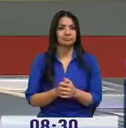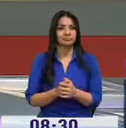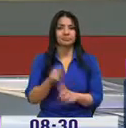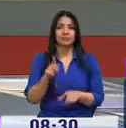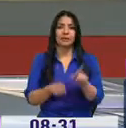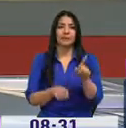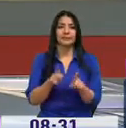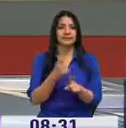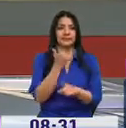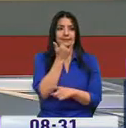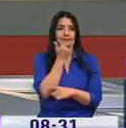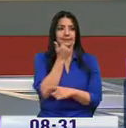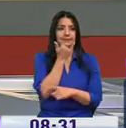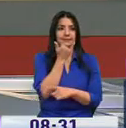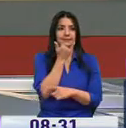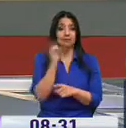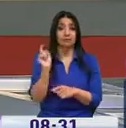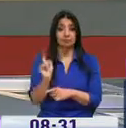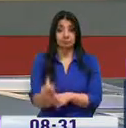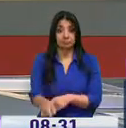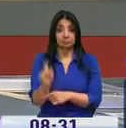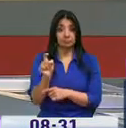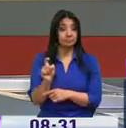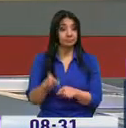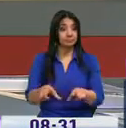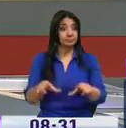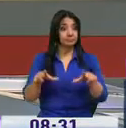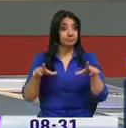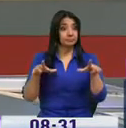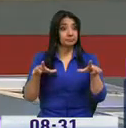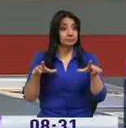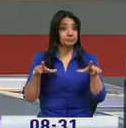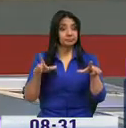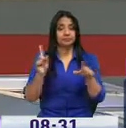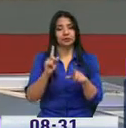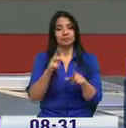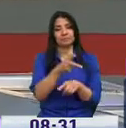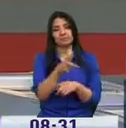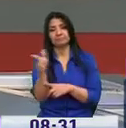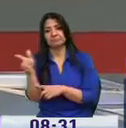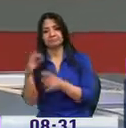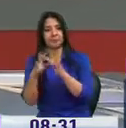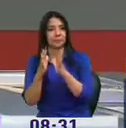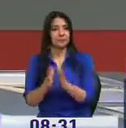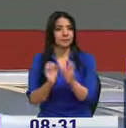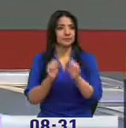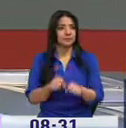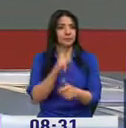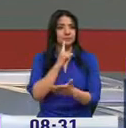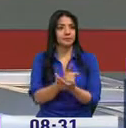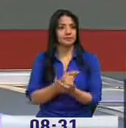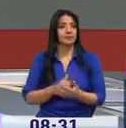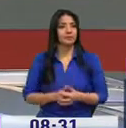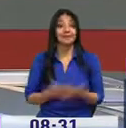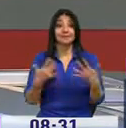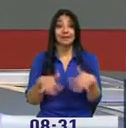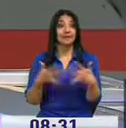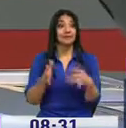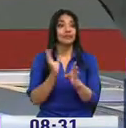esto no se enciende bien. ¿Ahí? ¿No? Ahí está. ¿No funcionó? Sí, ahí sí, sí creo.